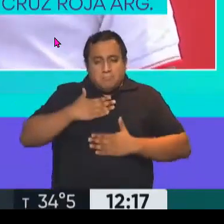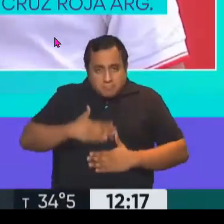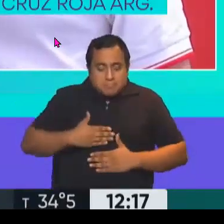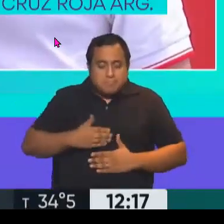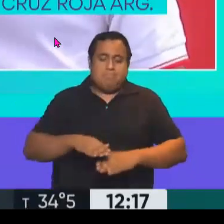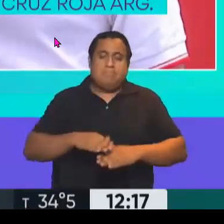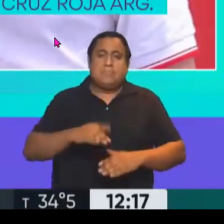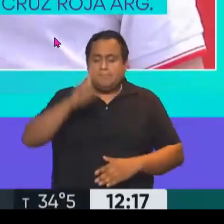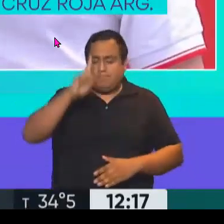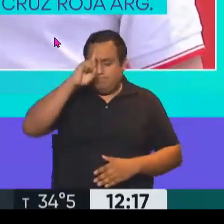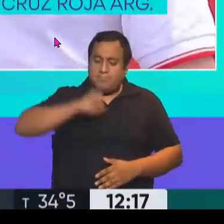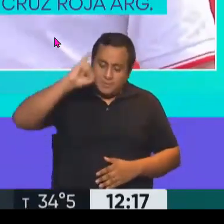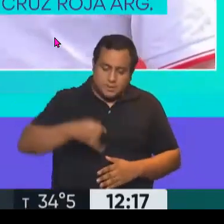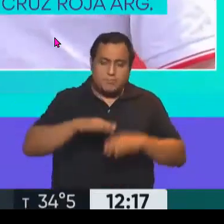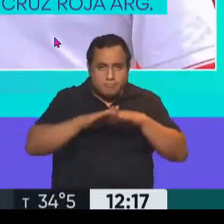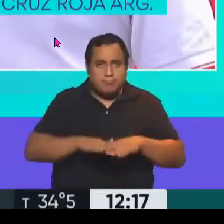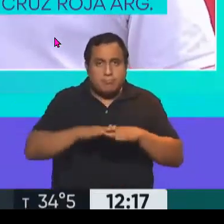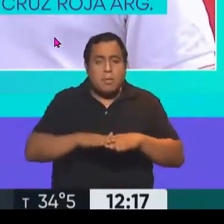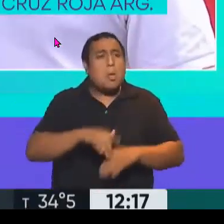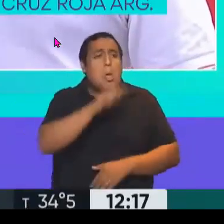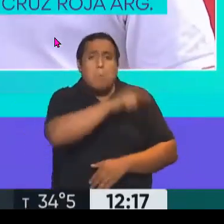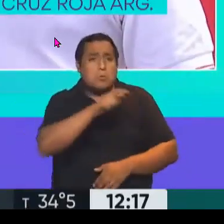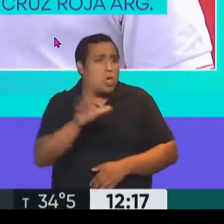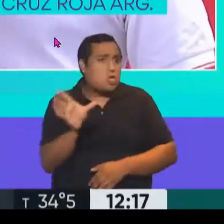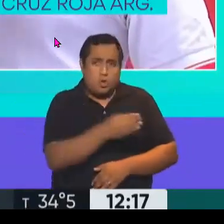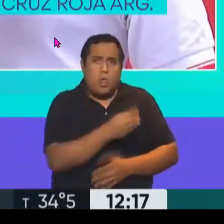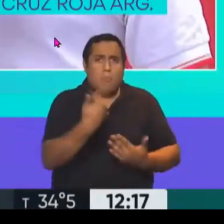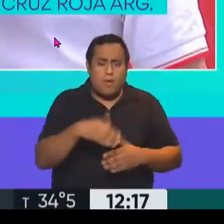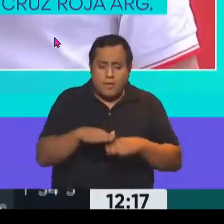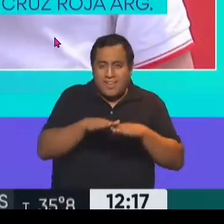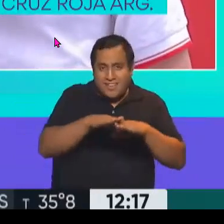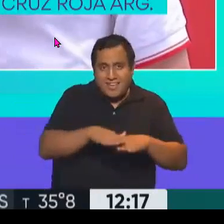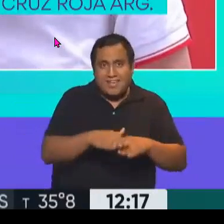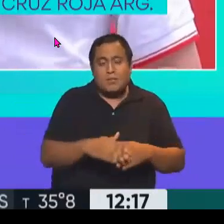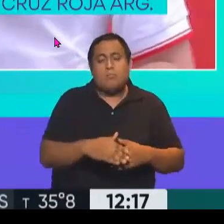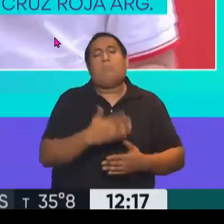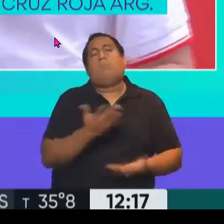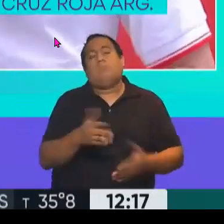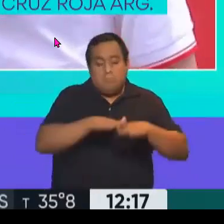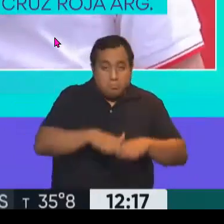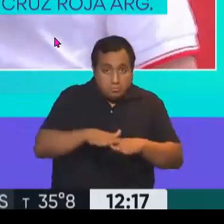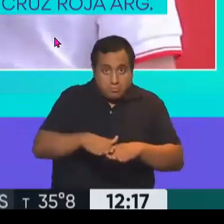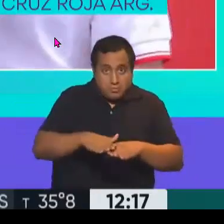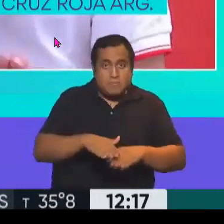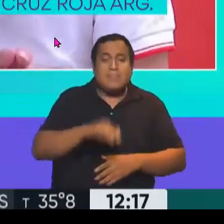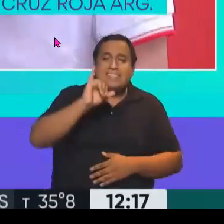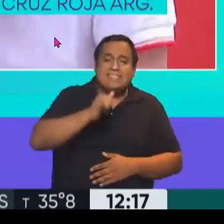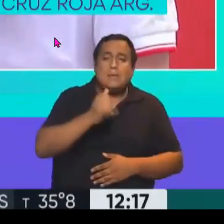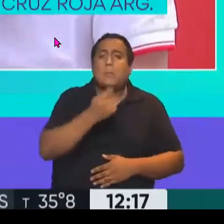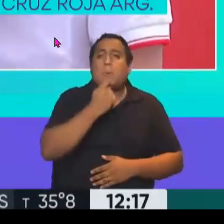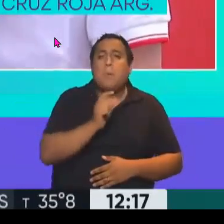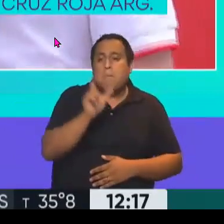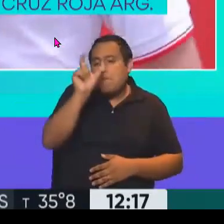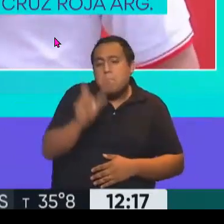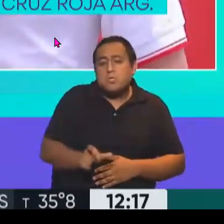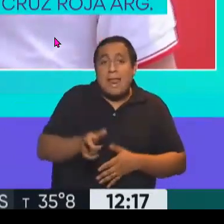sobre todo animarse a hacerlo. ¿Todo tipo de personas puede recibir RCP? Sí, esta es una maniobra que prácticamente desde que una